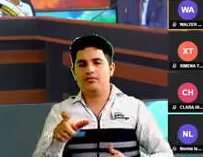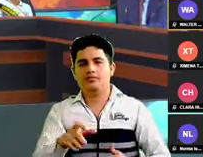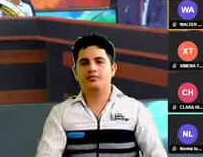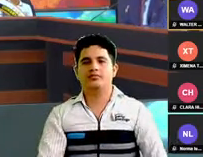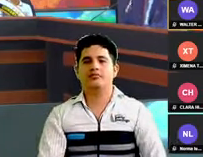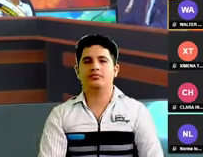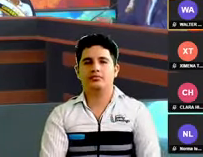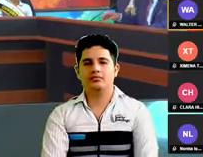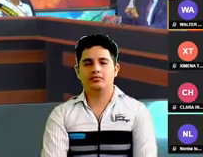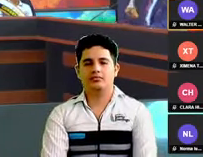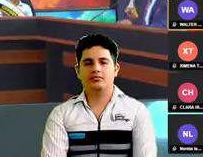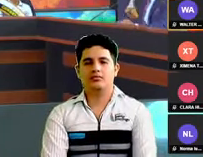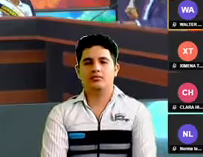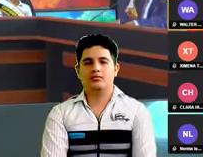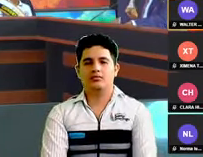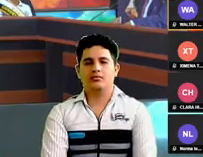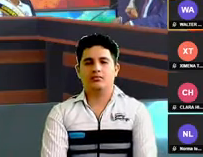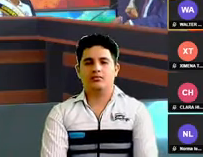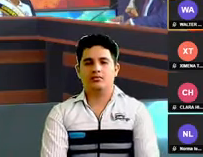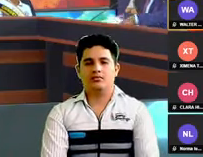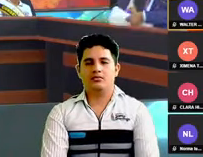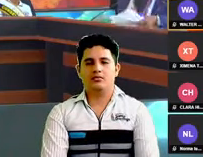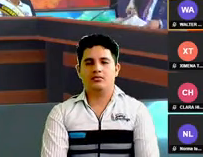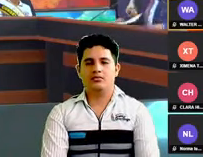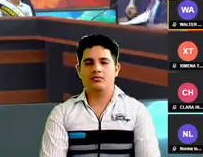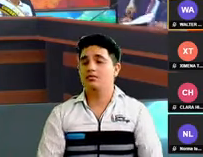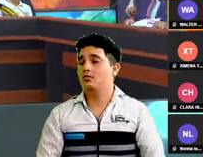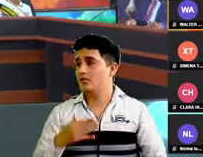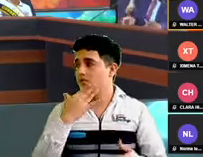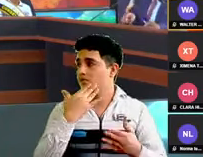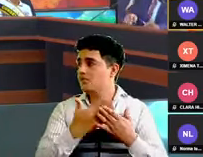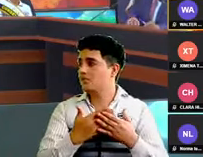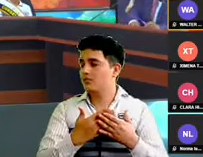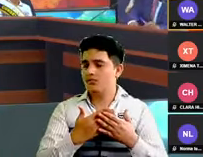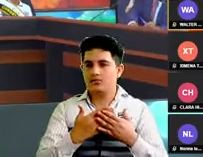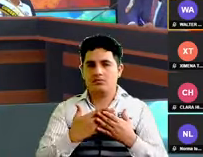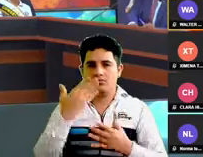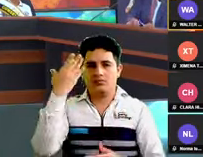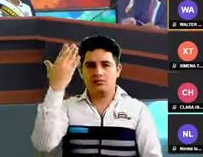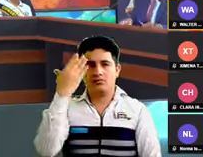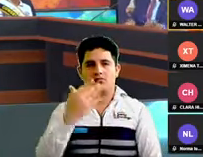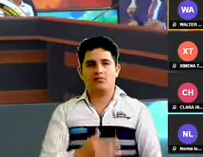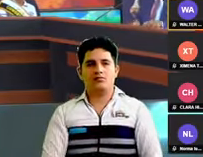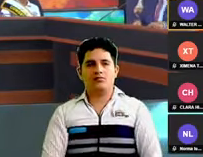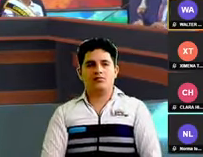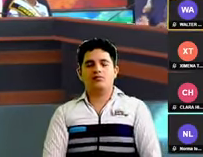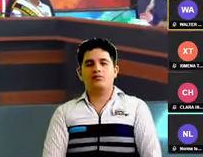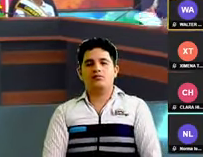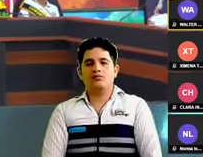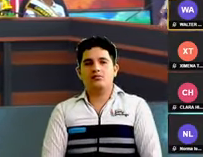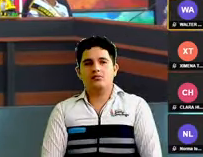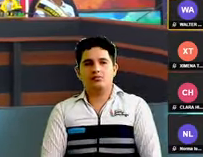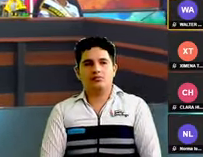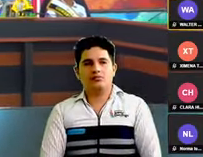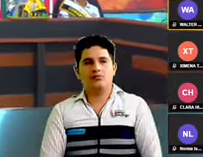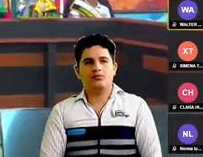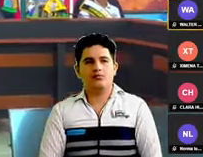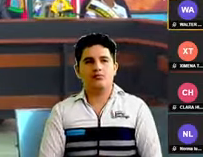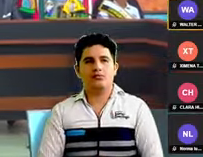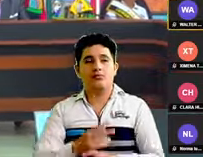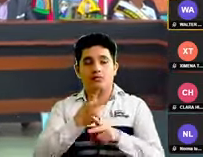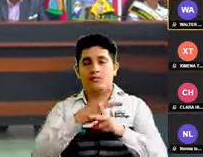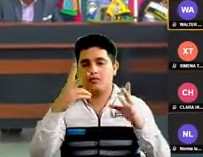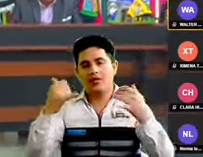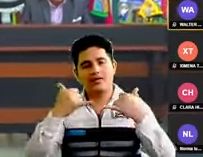adjudicación. Continúe. Gracias, señor alcalde. Así este Consejo Municipal